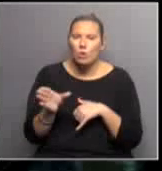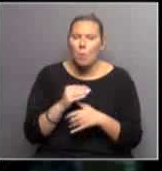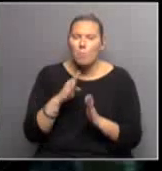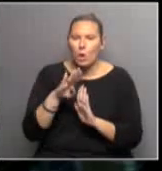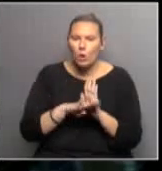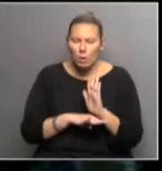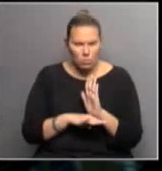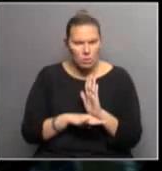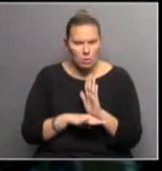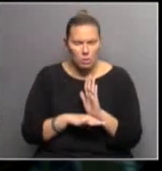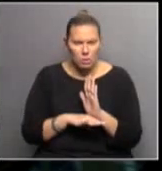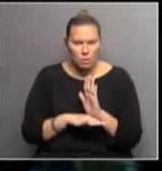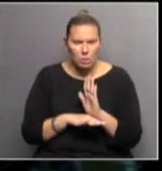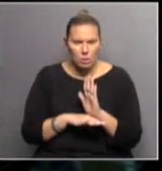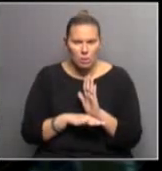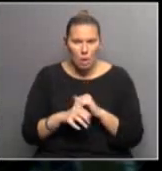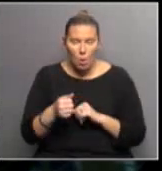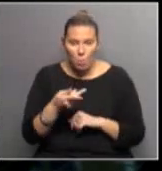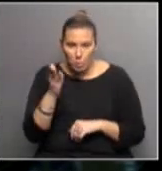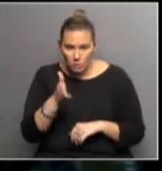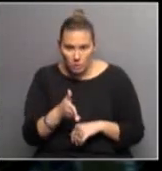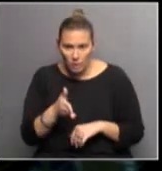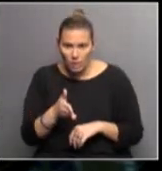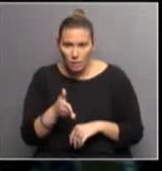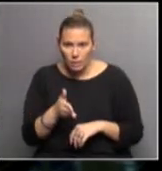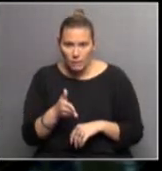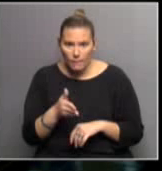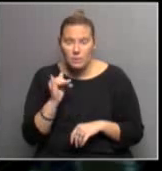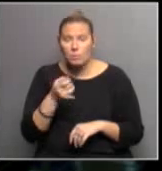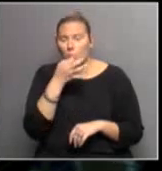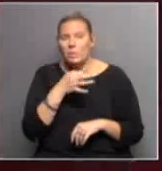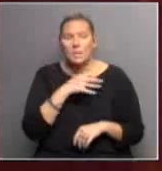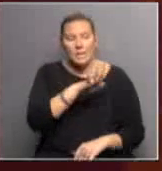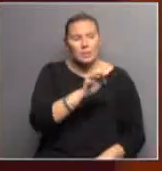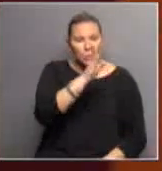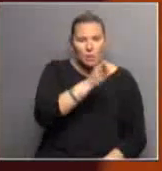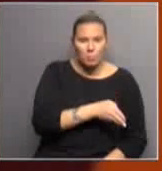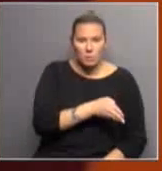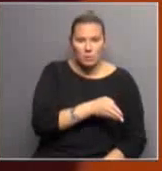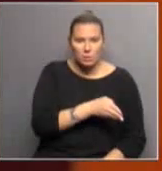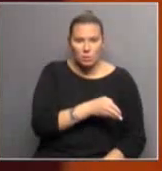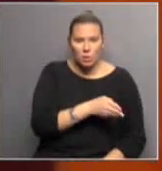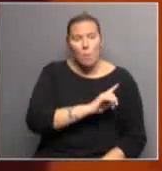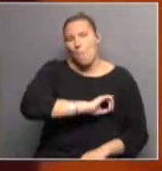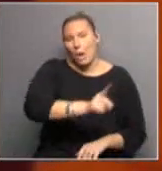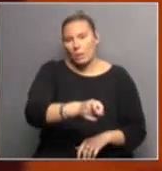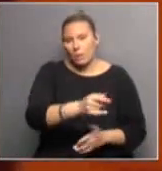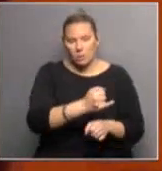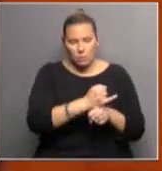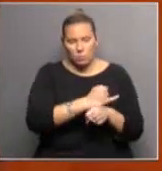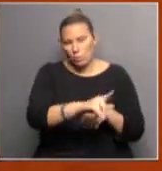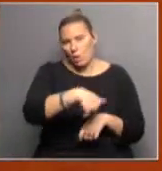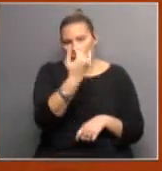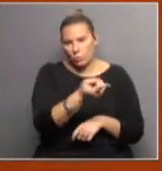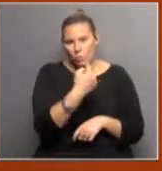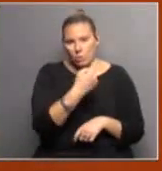digamos? ¿El porcentaje decís? Sí, sí. Porque vos me hablabas de un 50% derivados